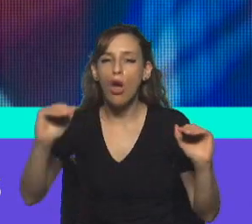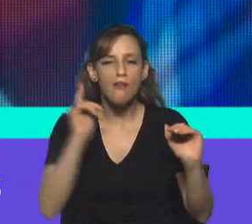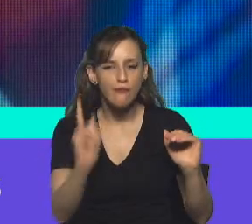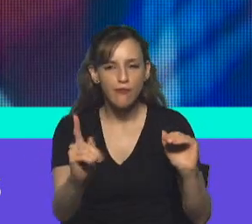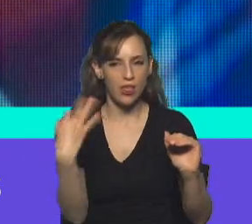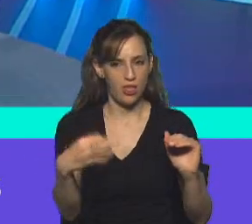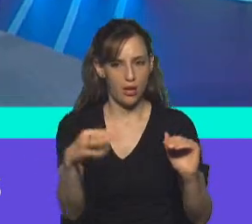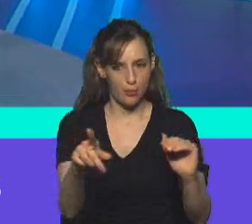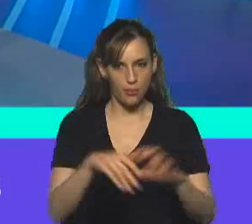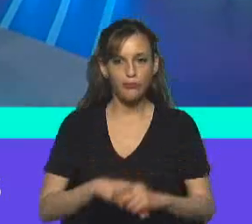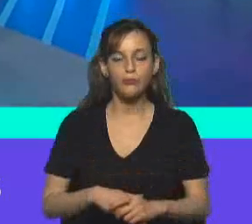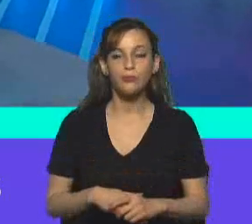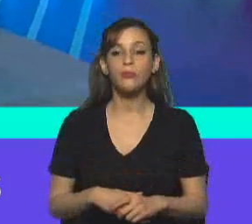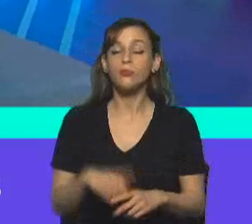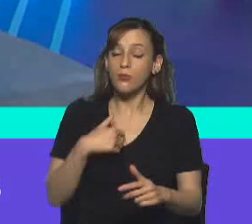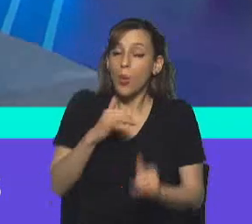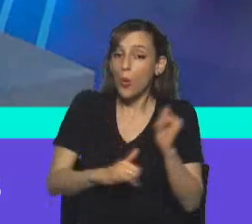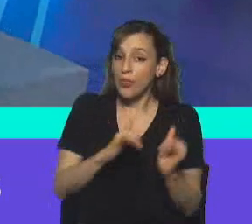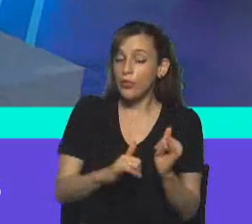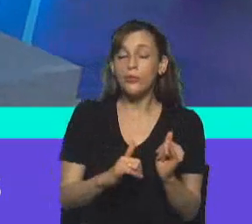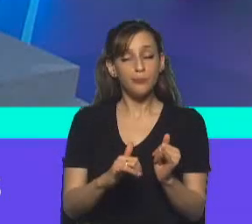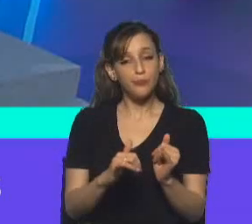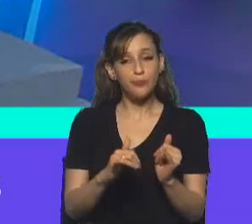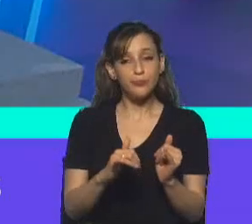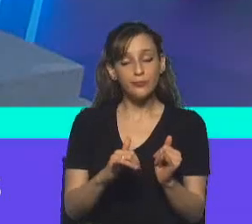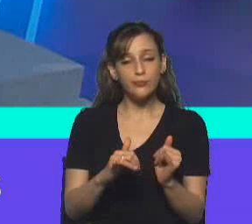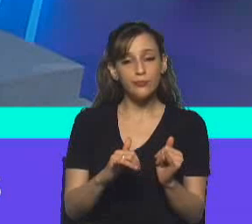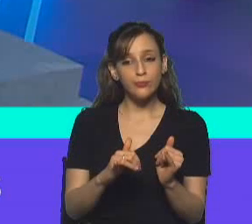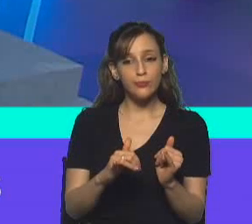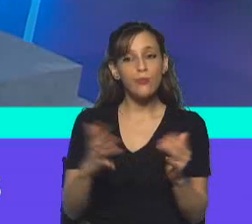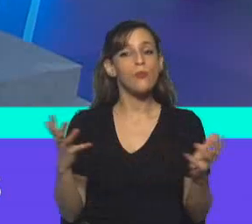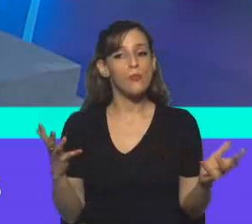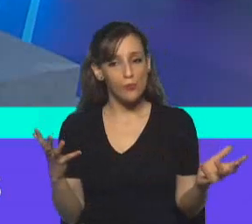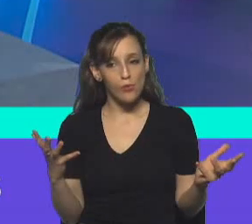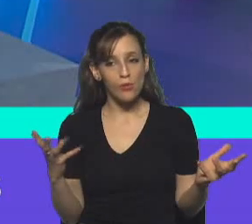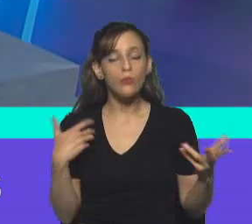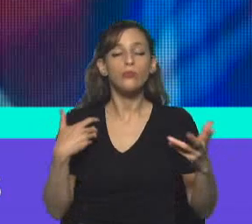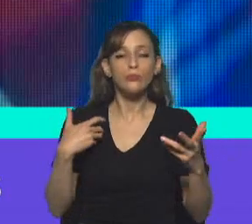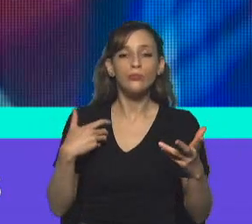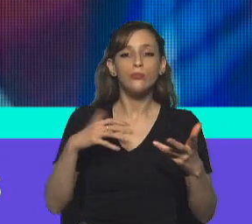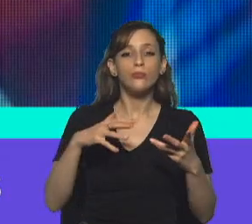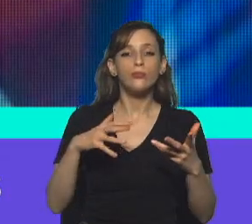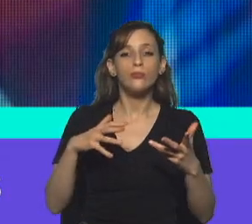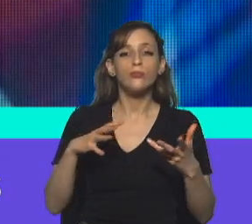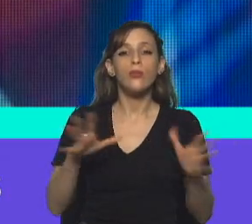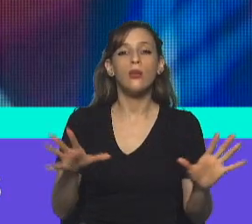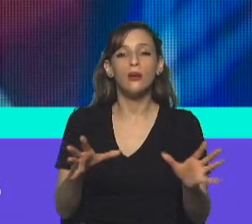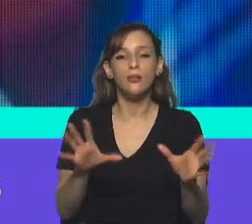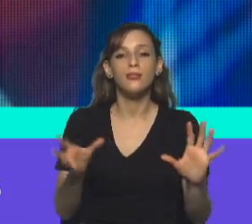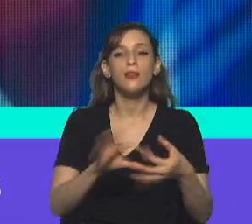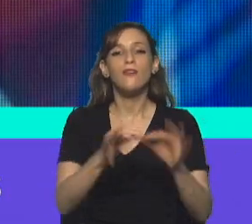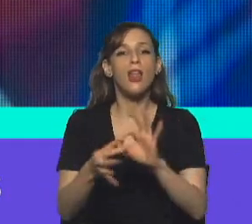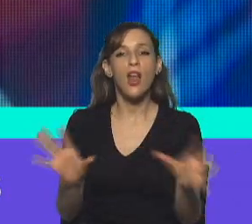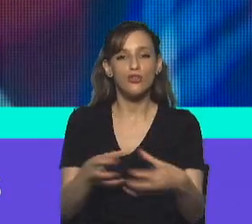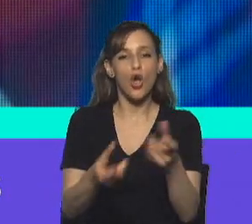controle de hecho se encuentra una novedad que me contaban las federaciones de comerciantes de esta